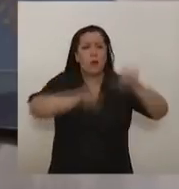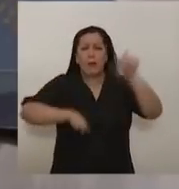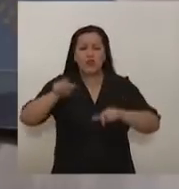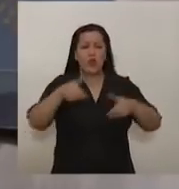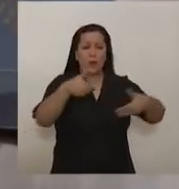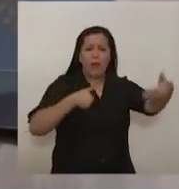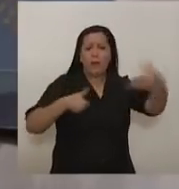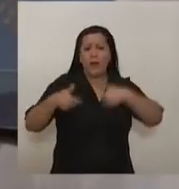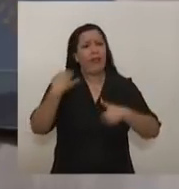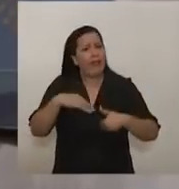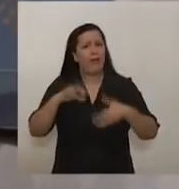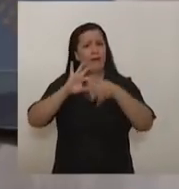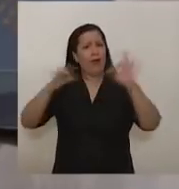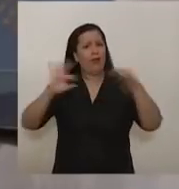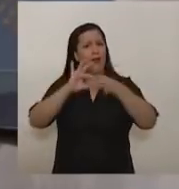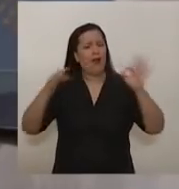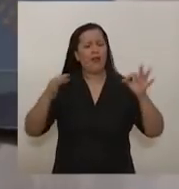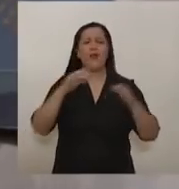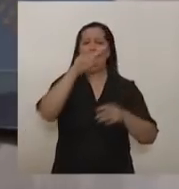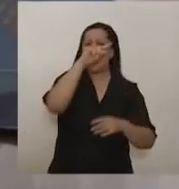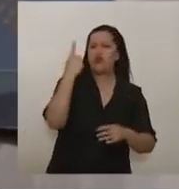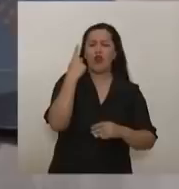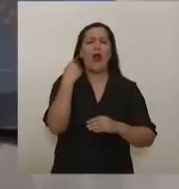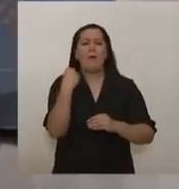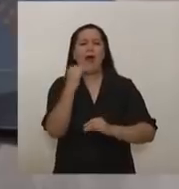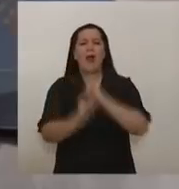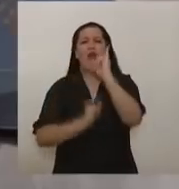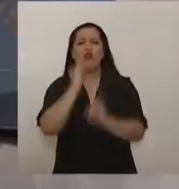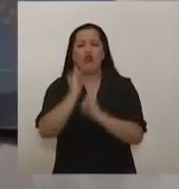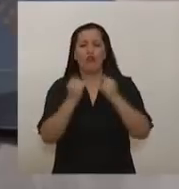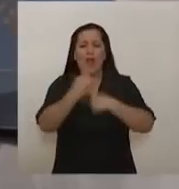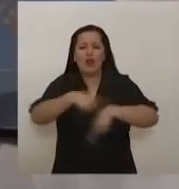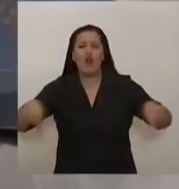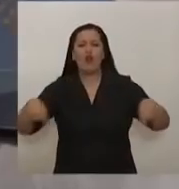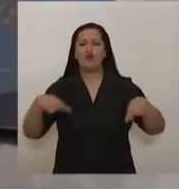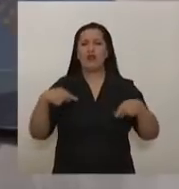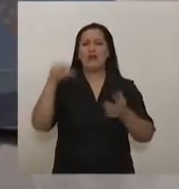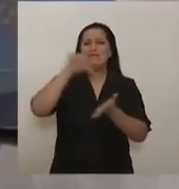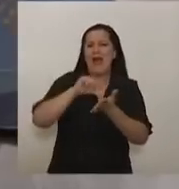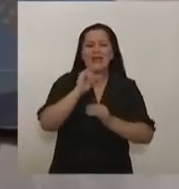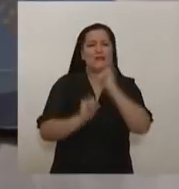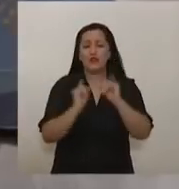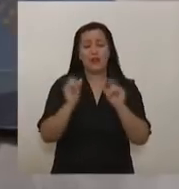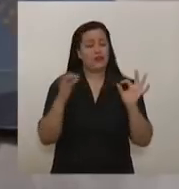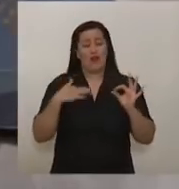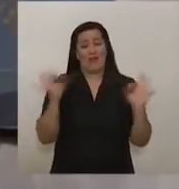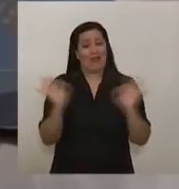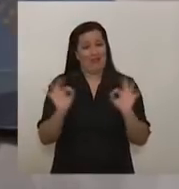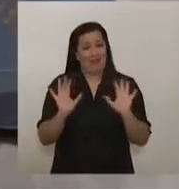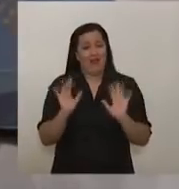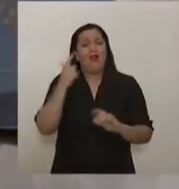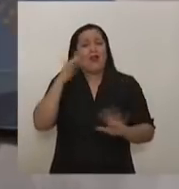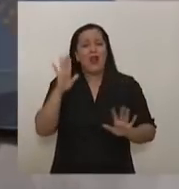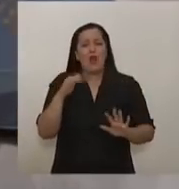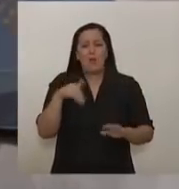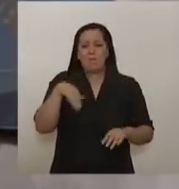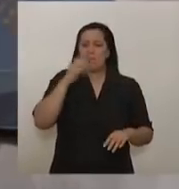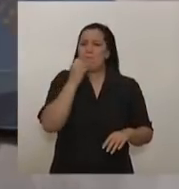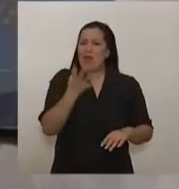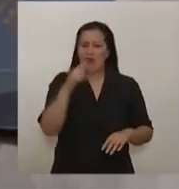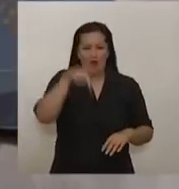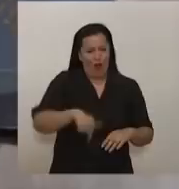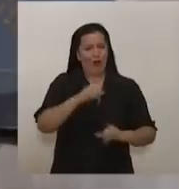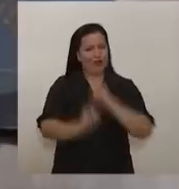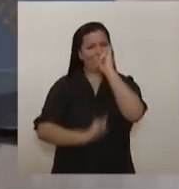pidieron que hiciera una cadena, contando el estado en el que había encontrado el país, y no lo hice. Creo que es más constructivo hacerlo